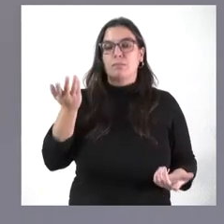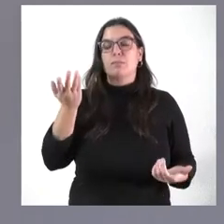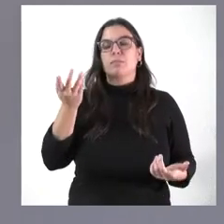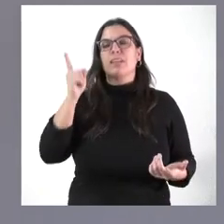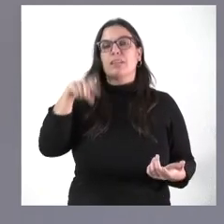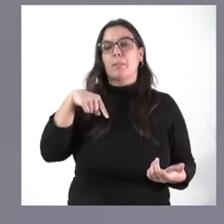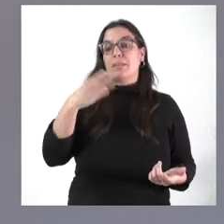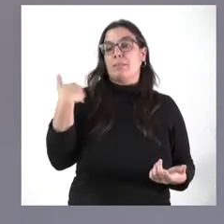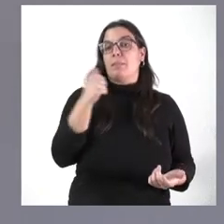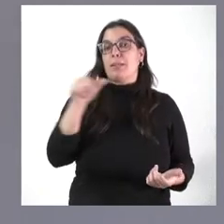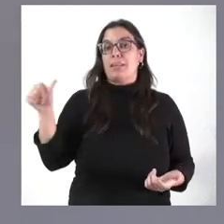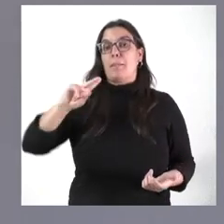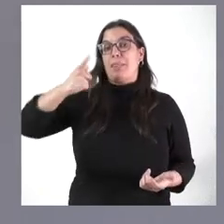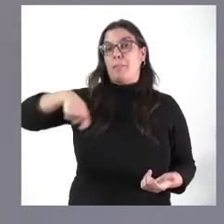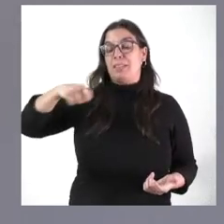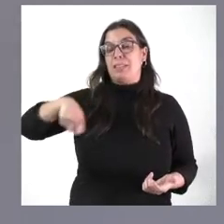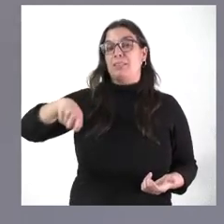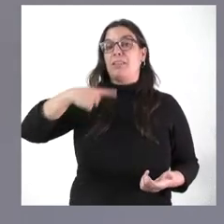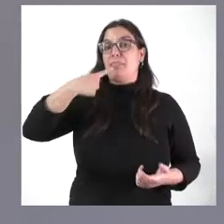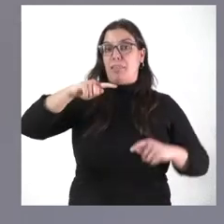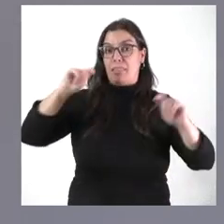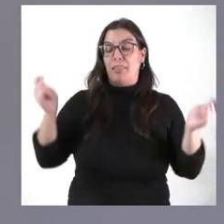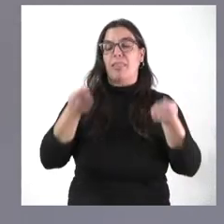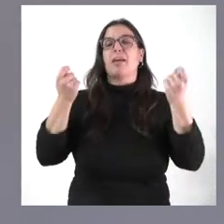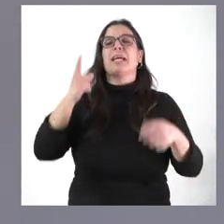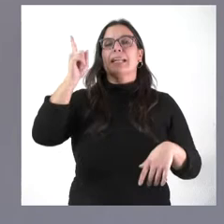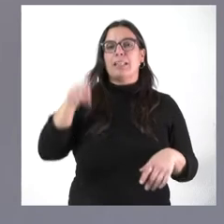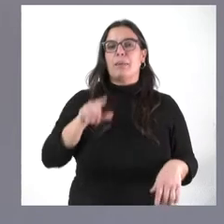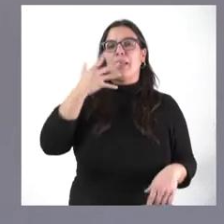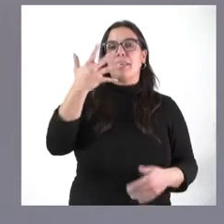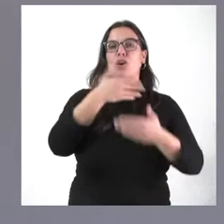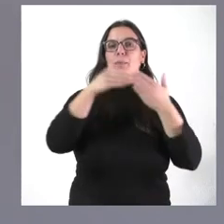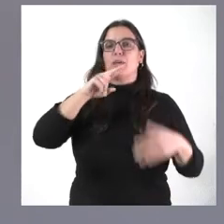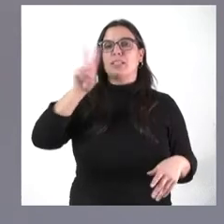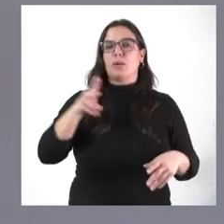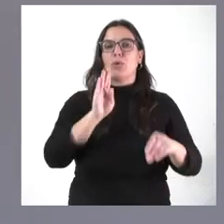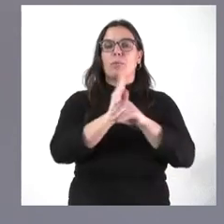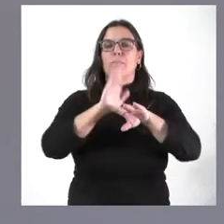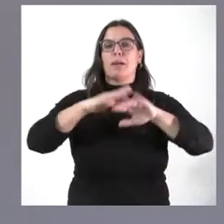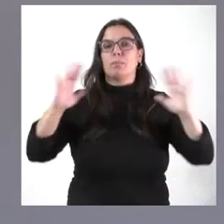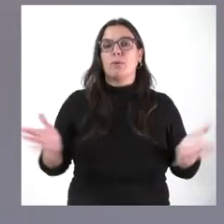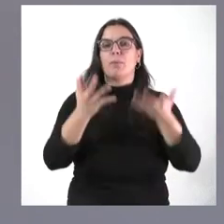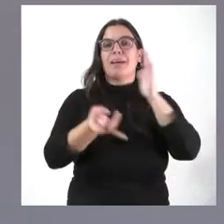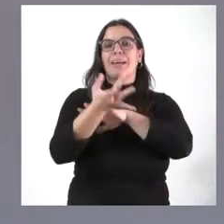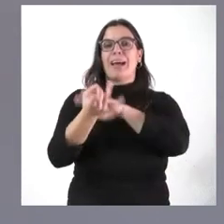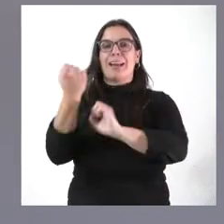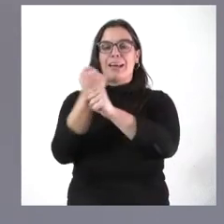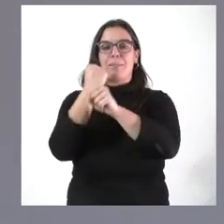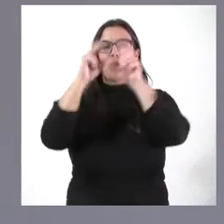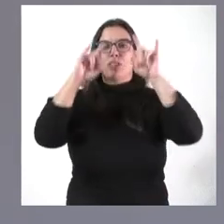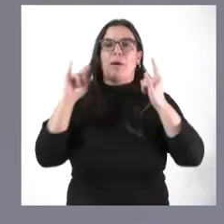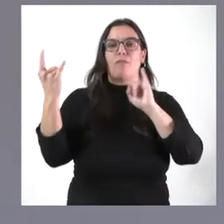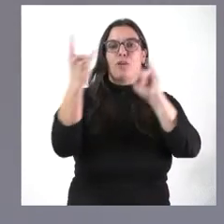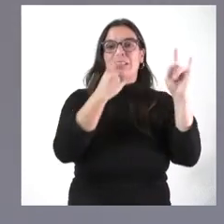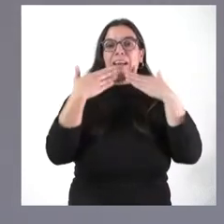la semana pasada el vicepresidente de la junta cinco millones de euros para promover la creación de empleo en materia forestal a través